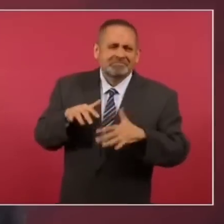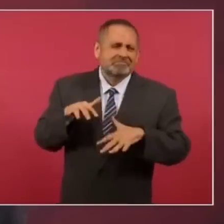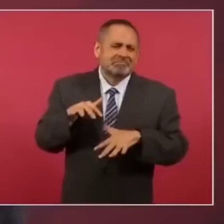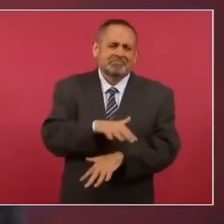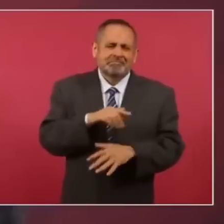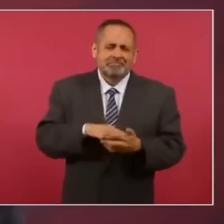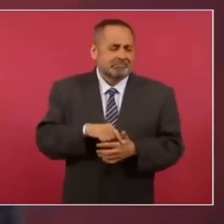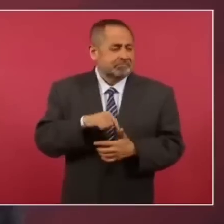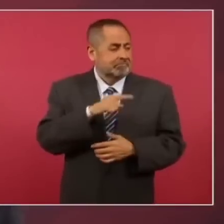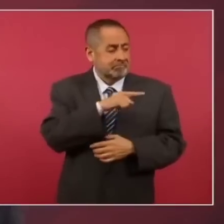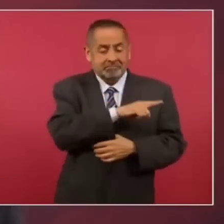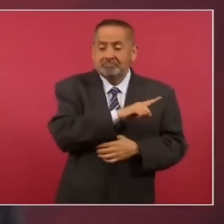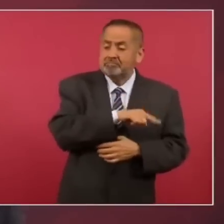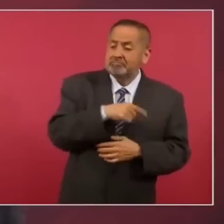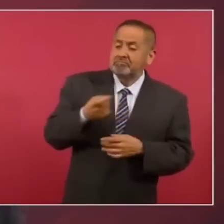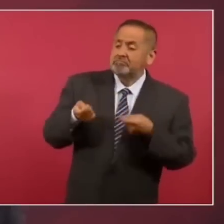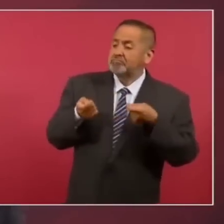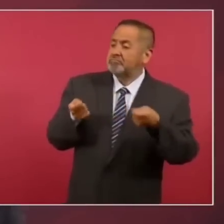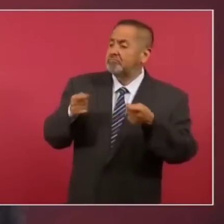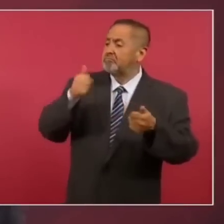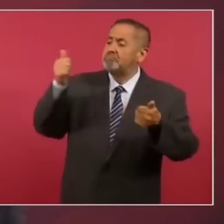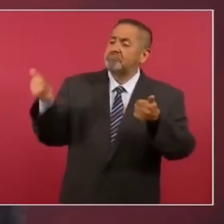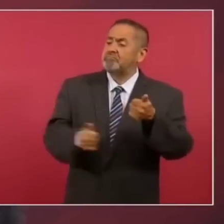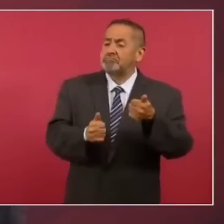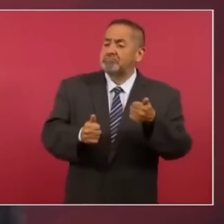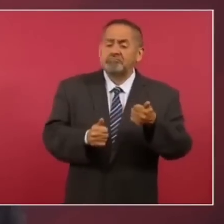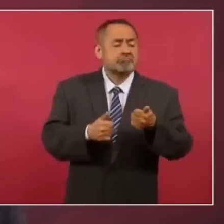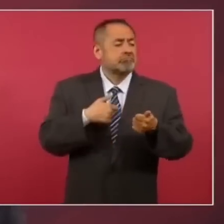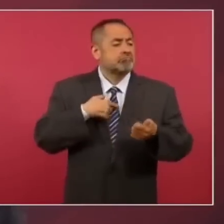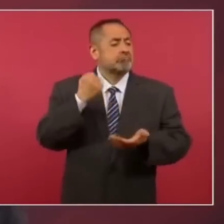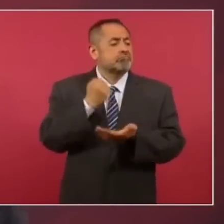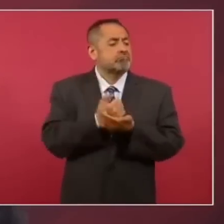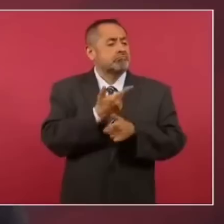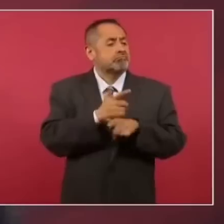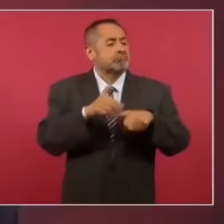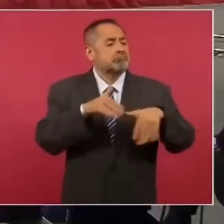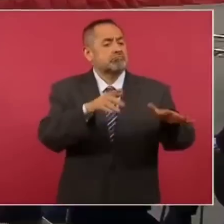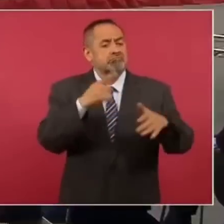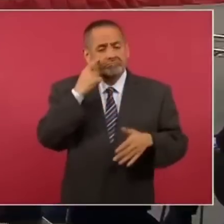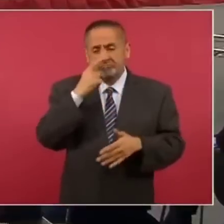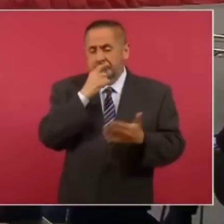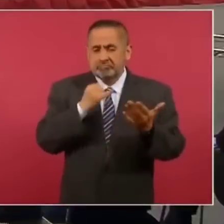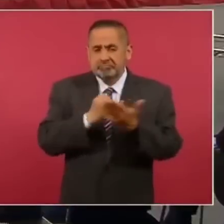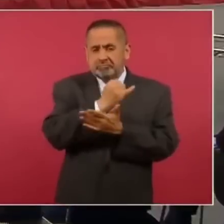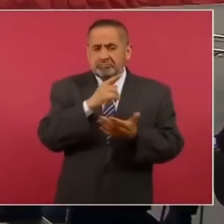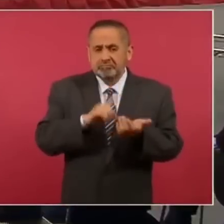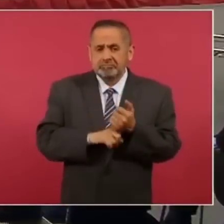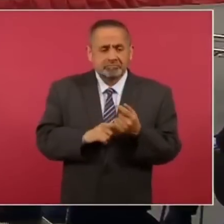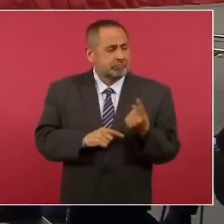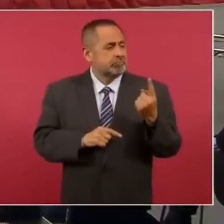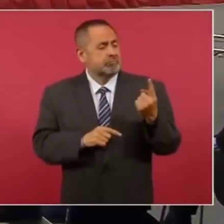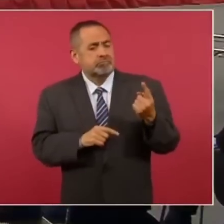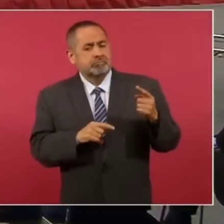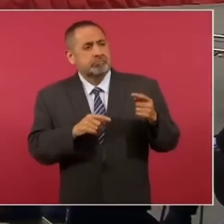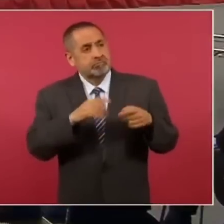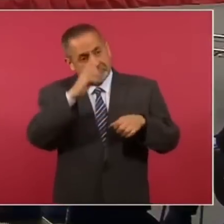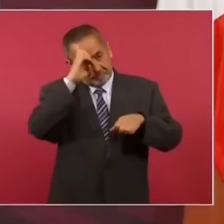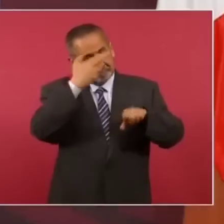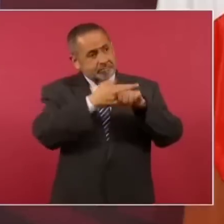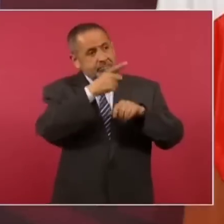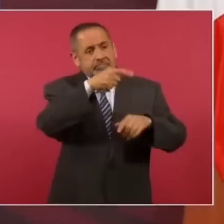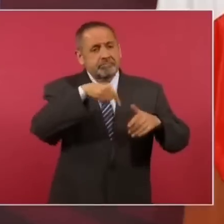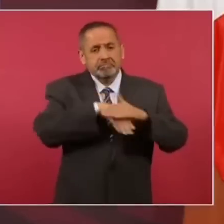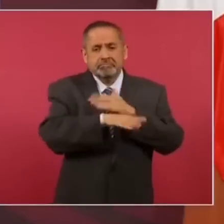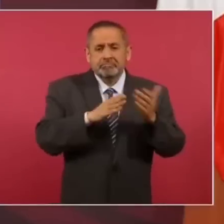es someter la soberanía al dictado de una agencia extranjera.